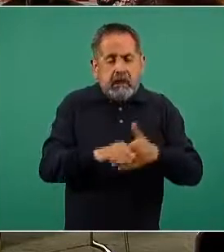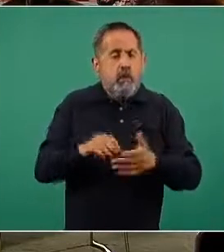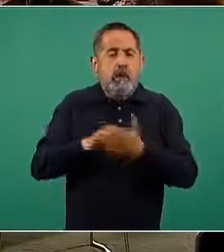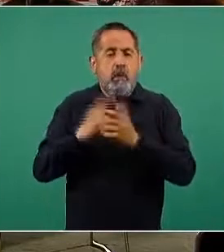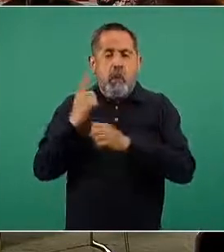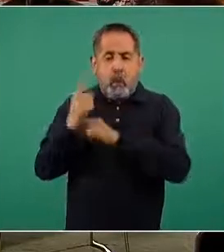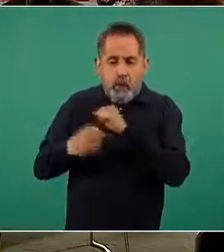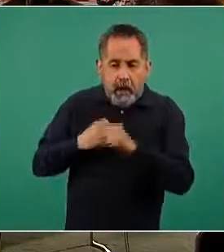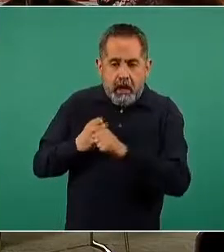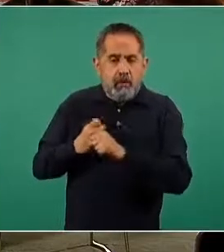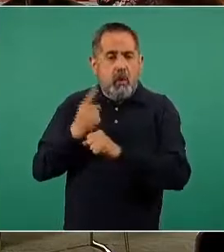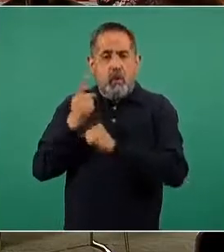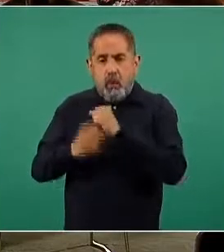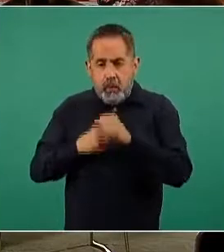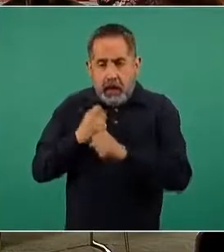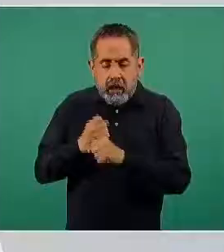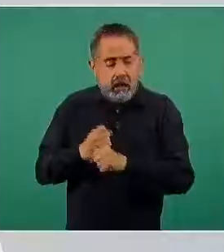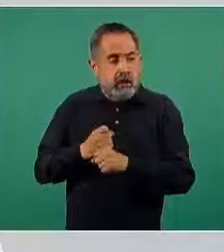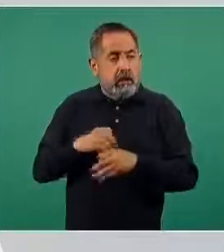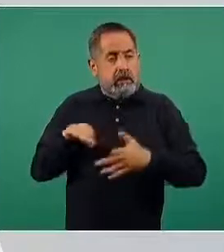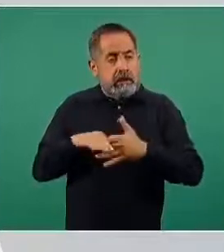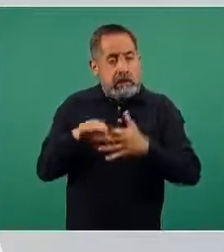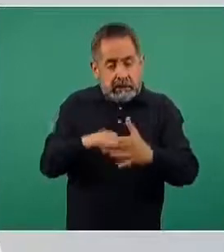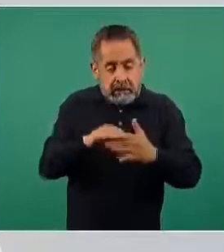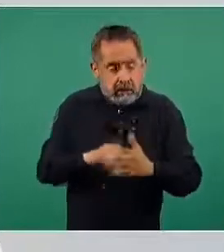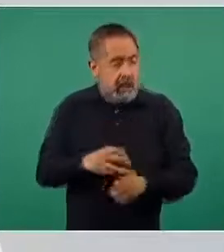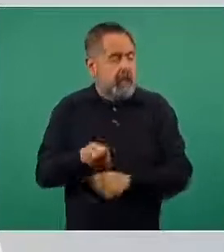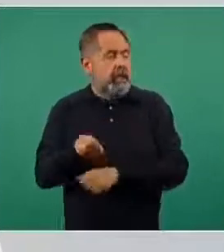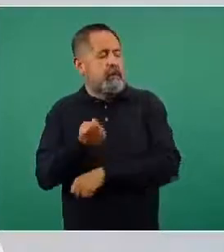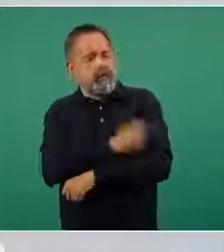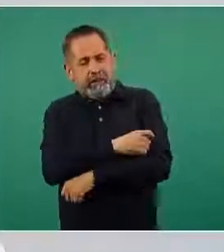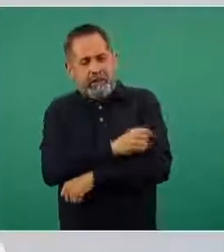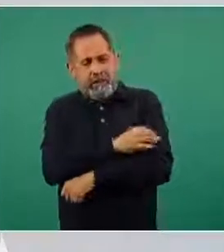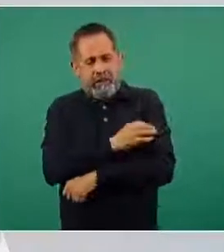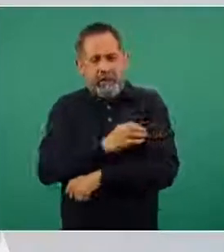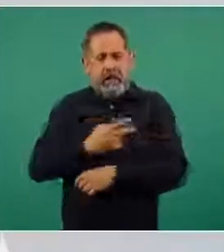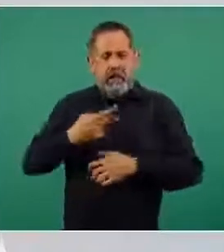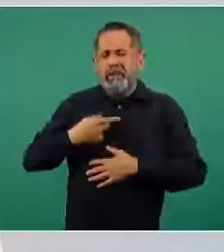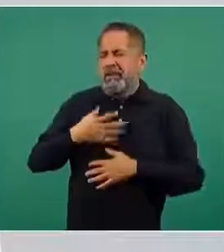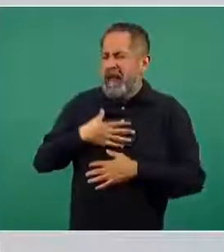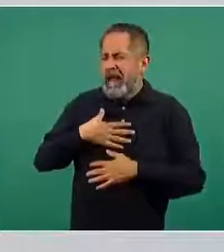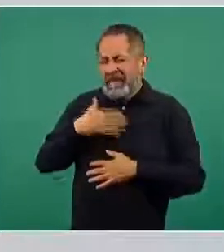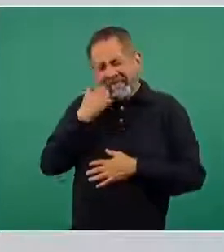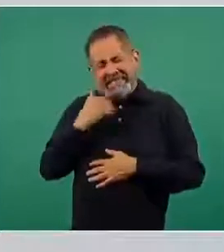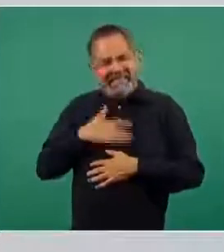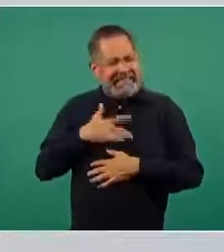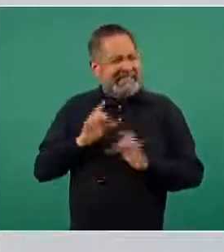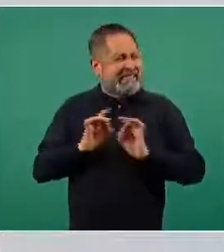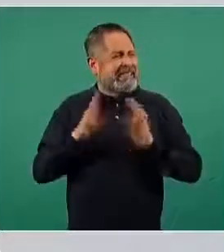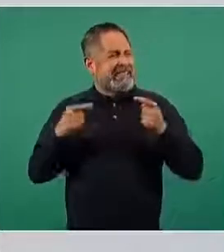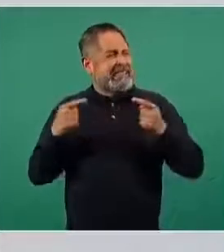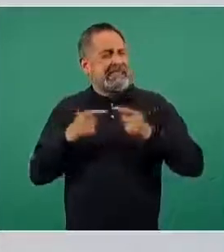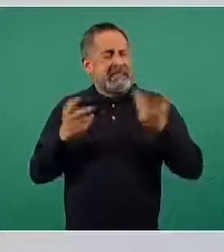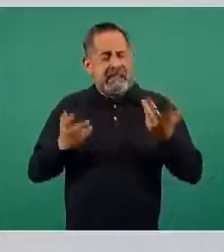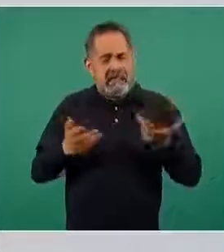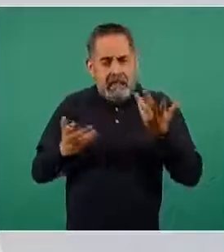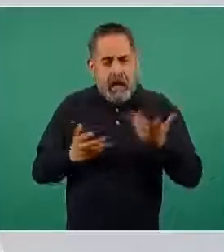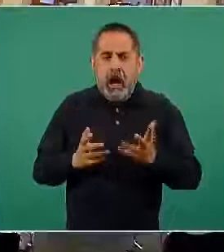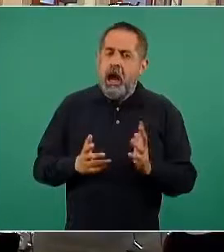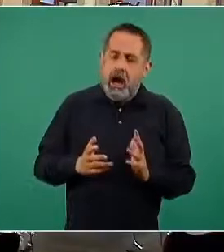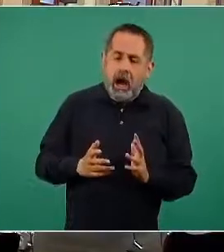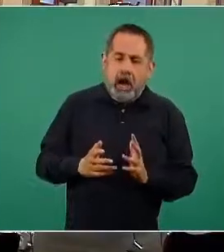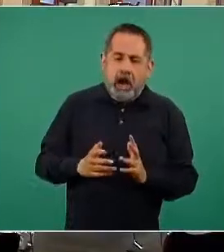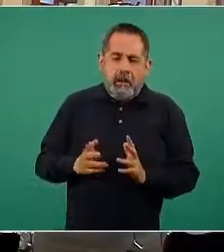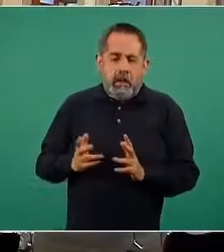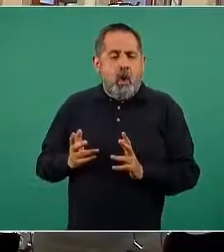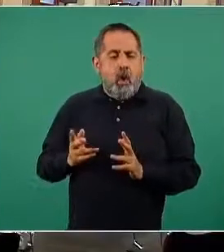con año o que en años anteriores se han colocado y una persona tuvo una reacción alérgica, pero